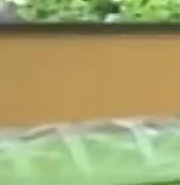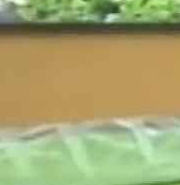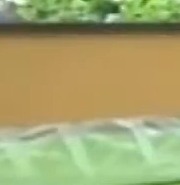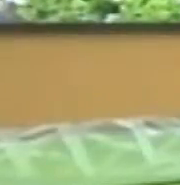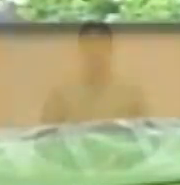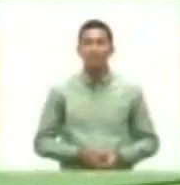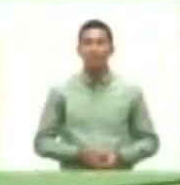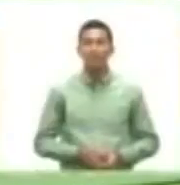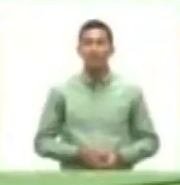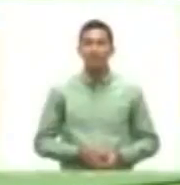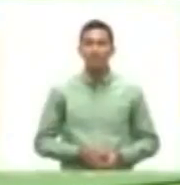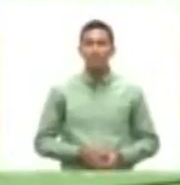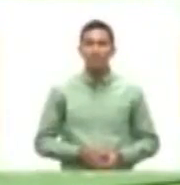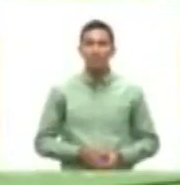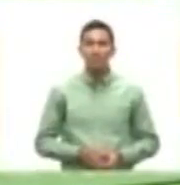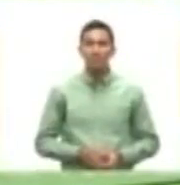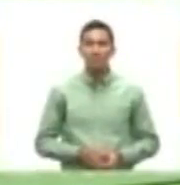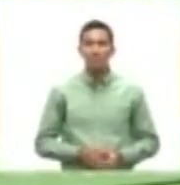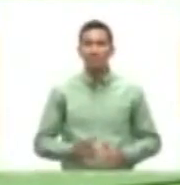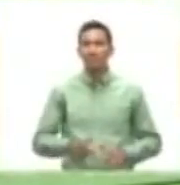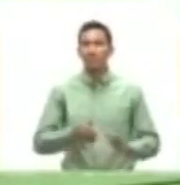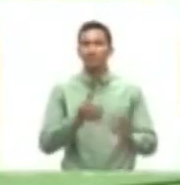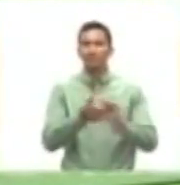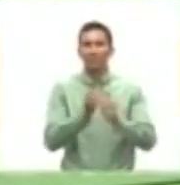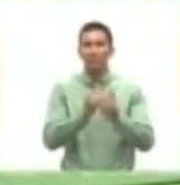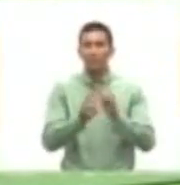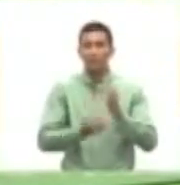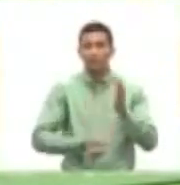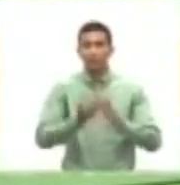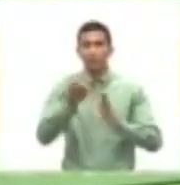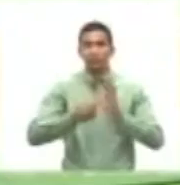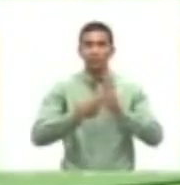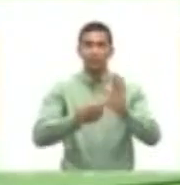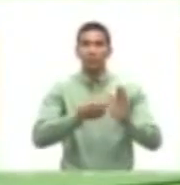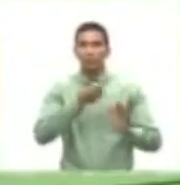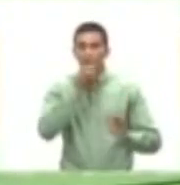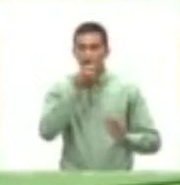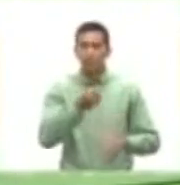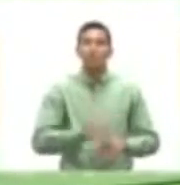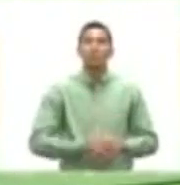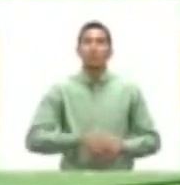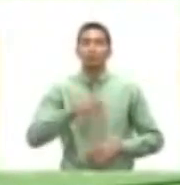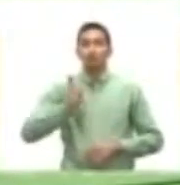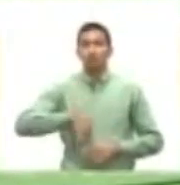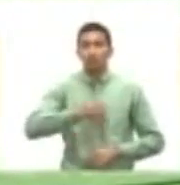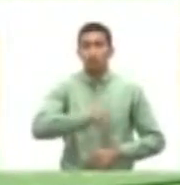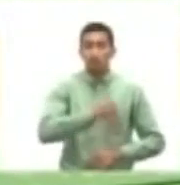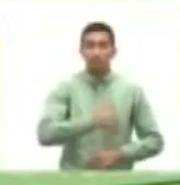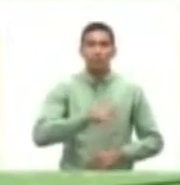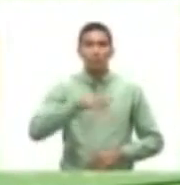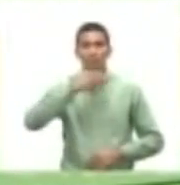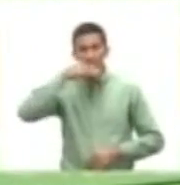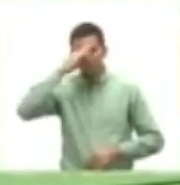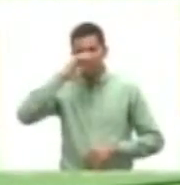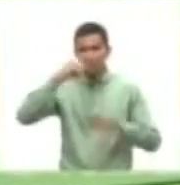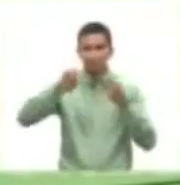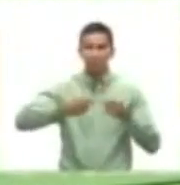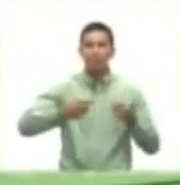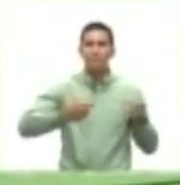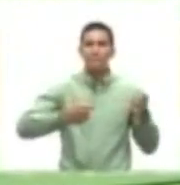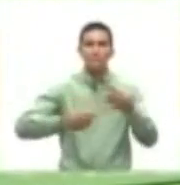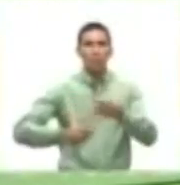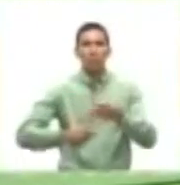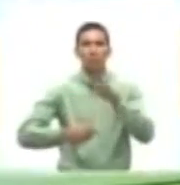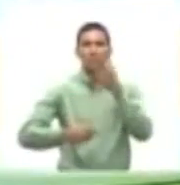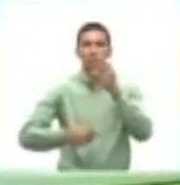Aquí está la actualidad deportiva. Con contundencia derrotó Junior anoche al Independiente Medellín 3-0 en el juego de ida por la Copa Águila. Los